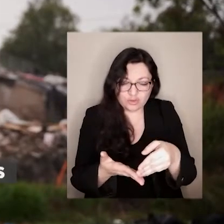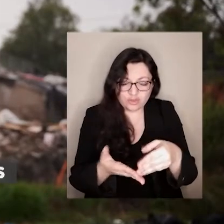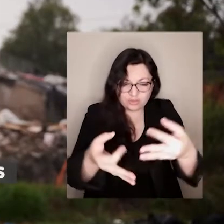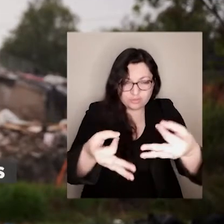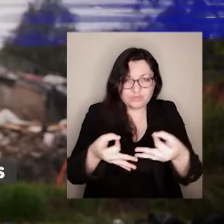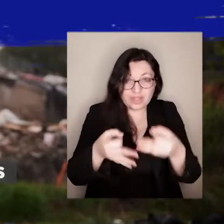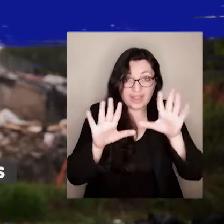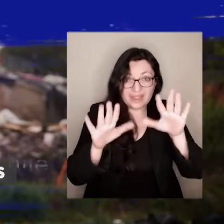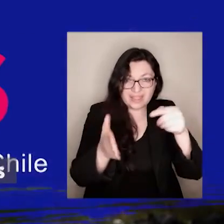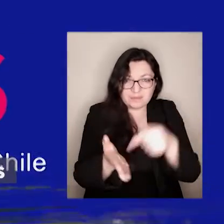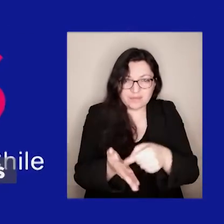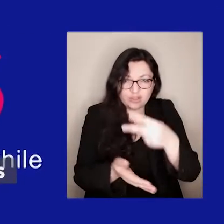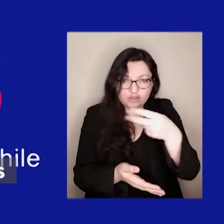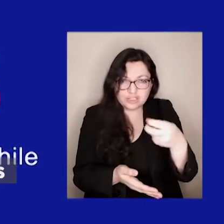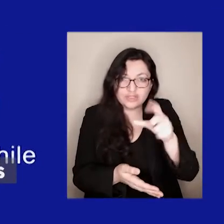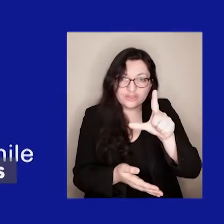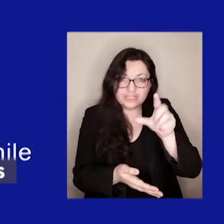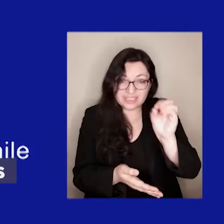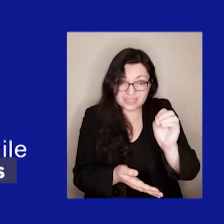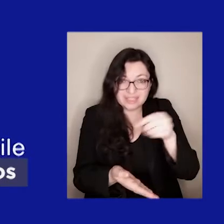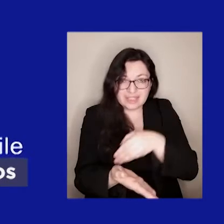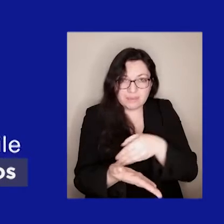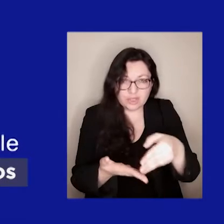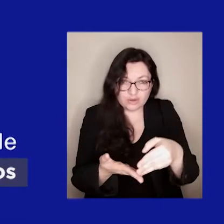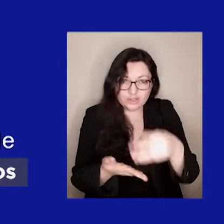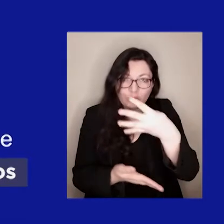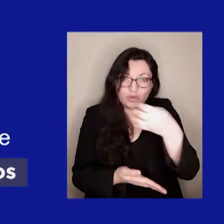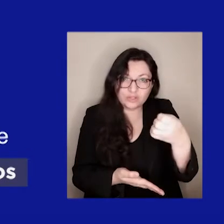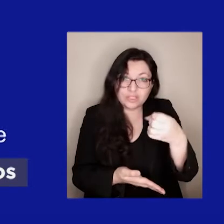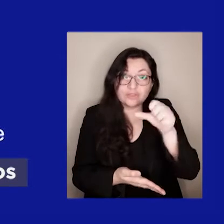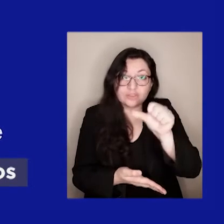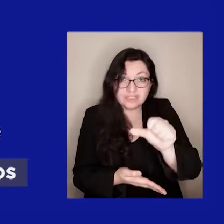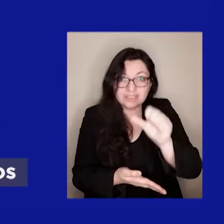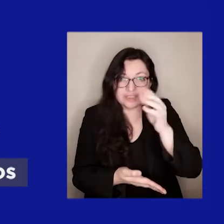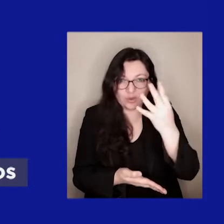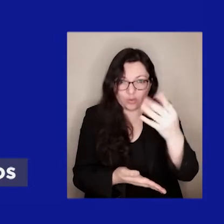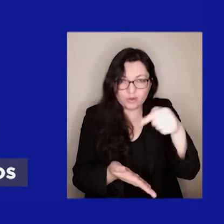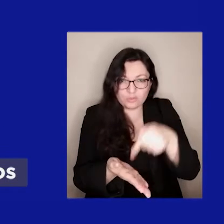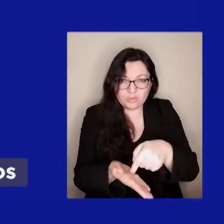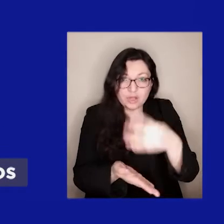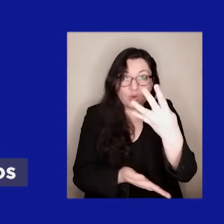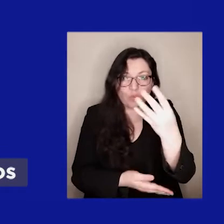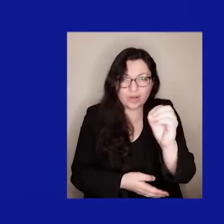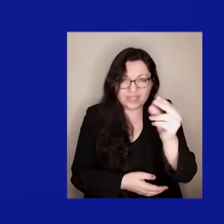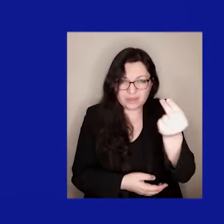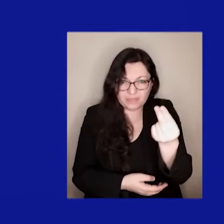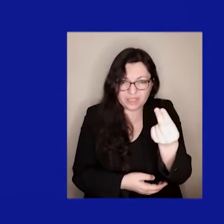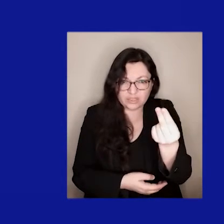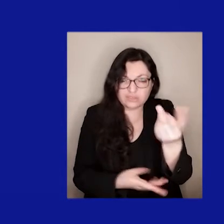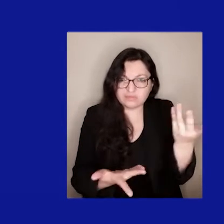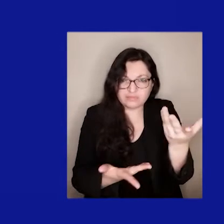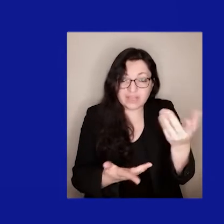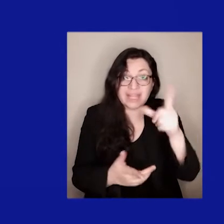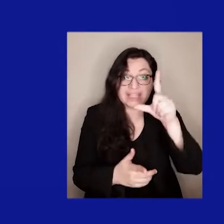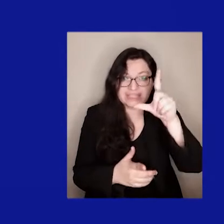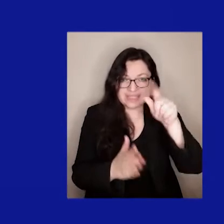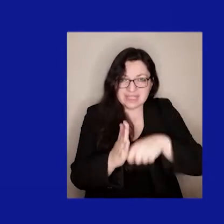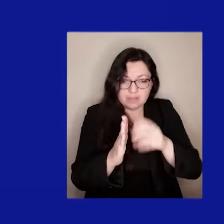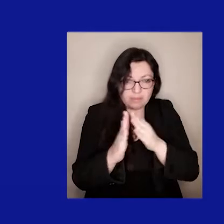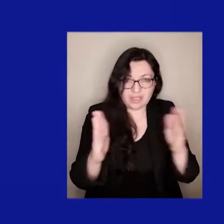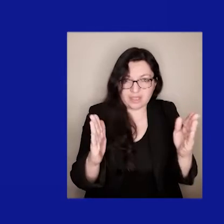Un total de 10.270 millones 464.040 pesos en solo 7